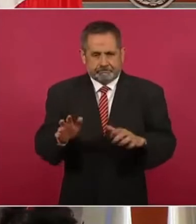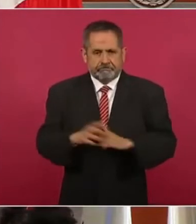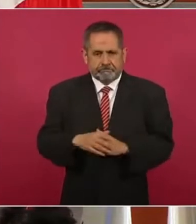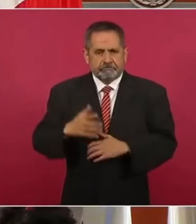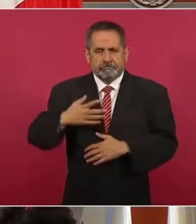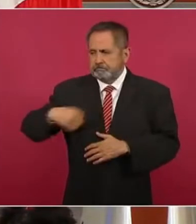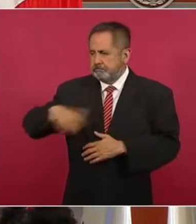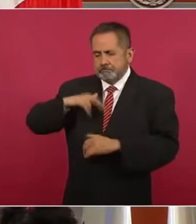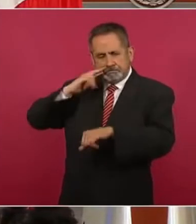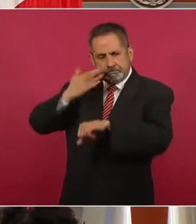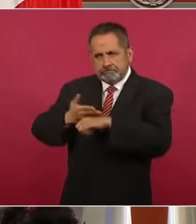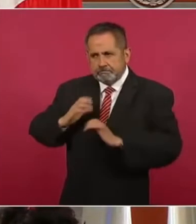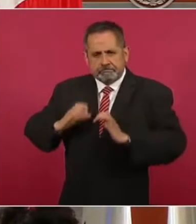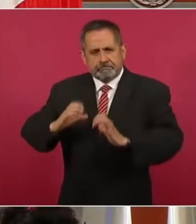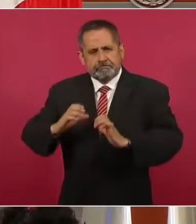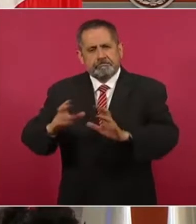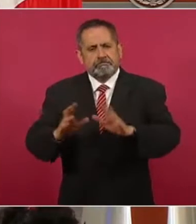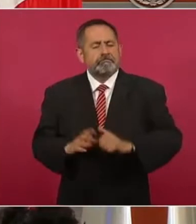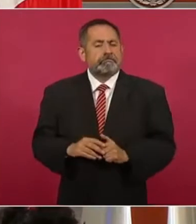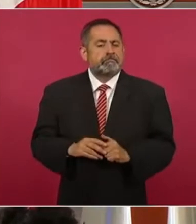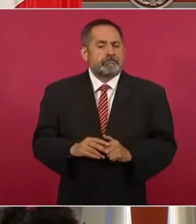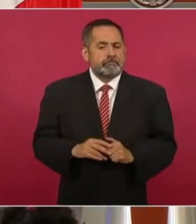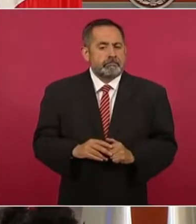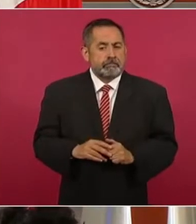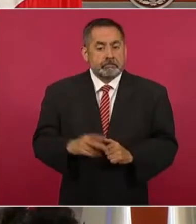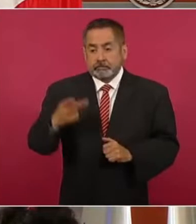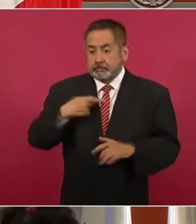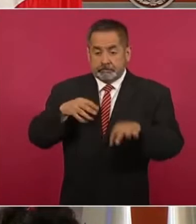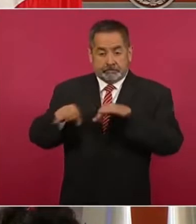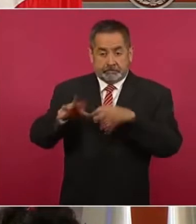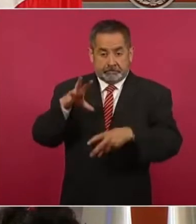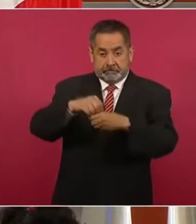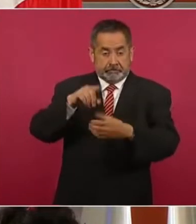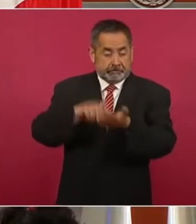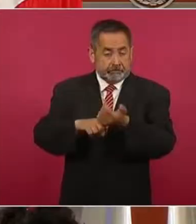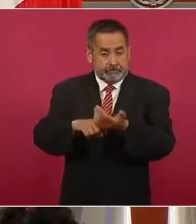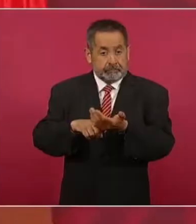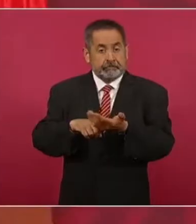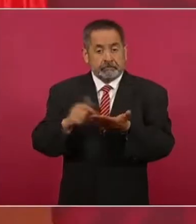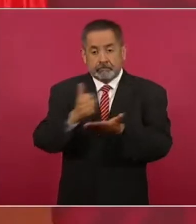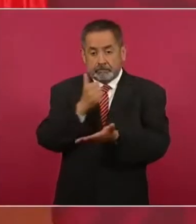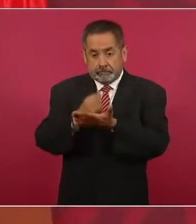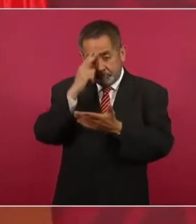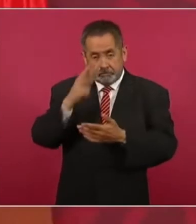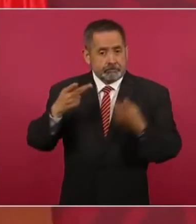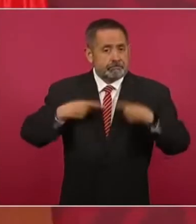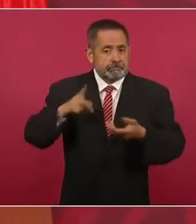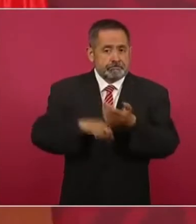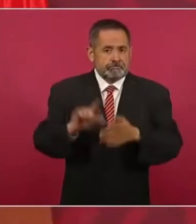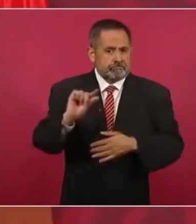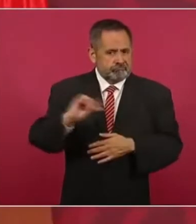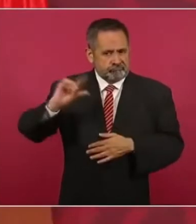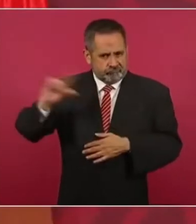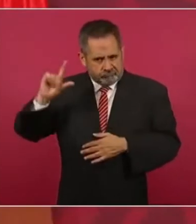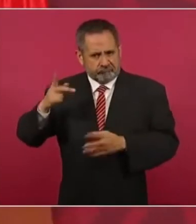somos responsables y todo el personal que trabaja en la aviación es gente profesional, es gente